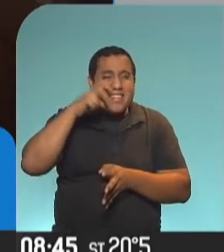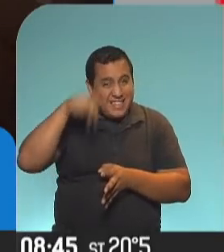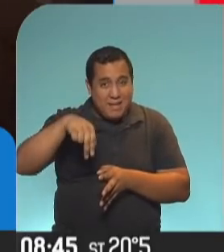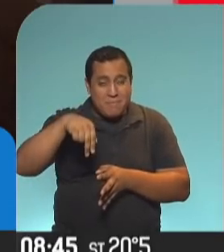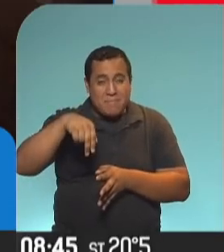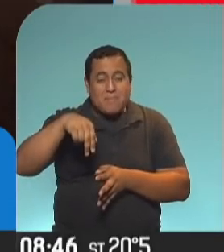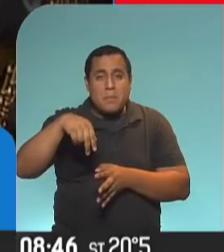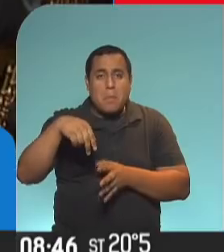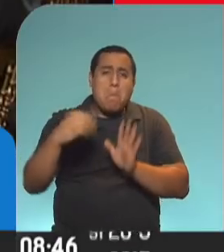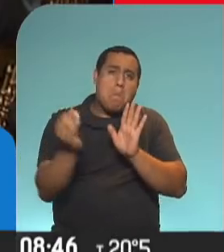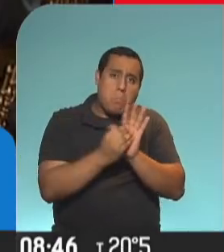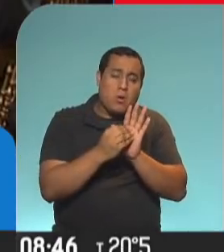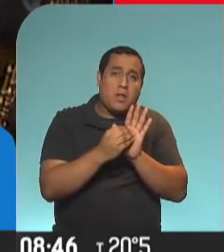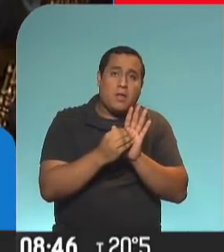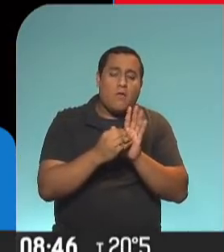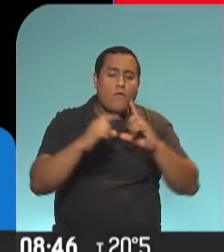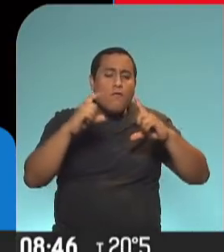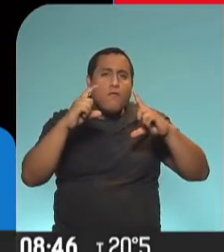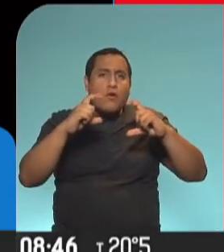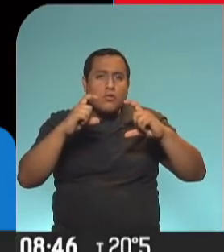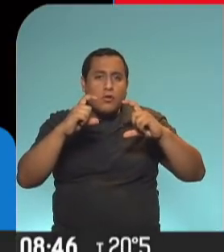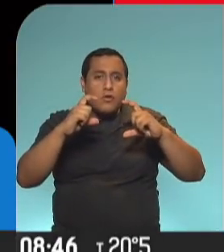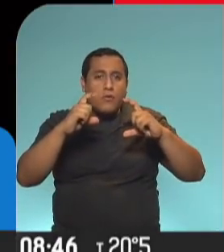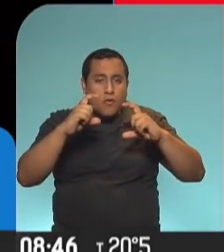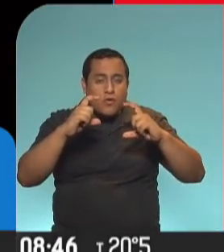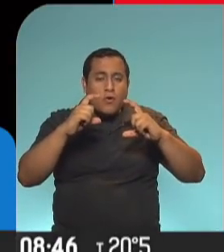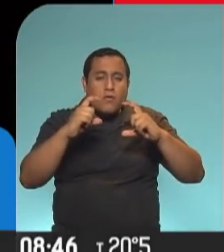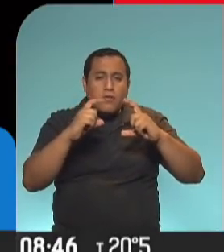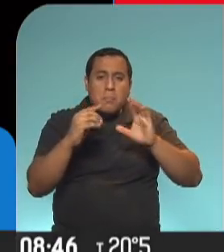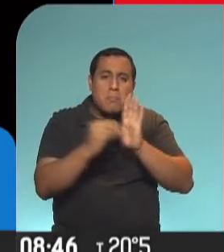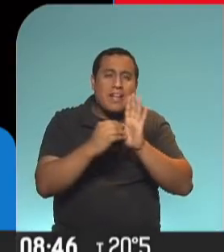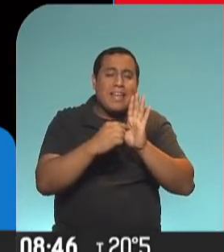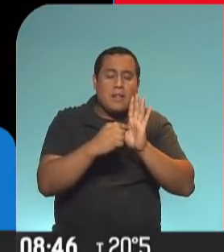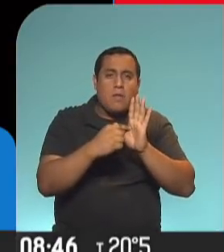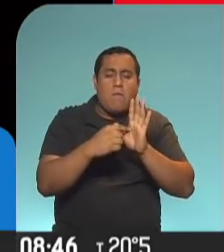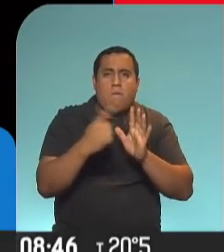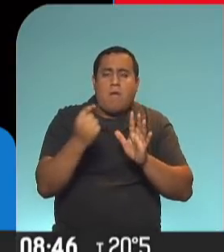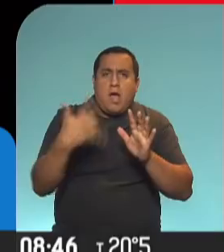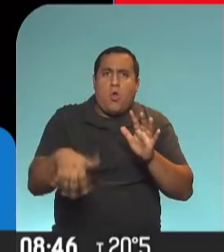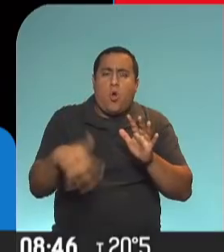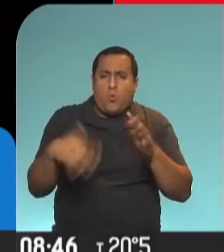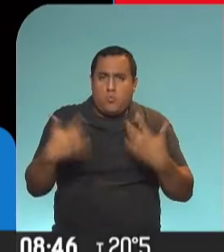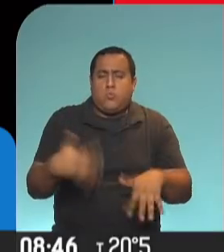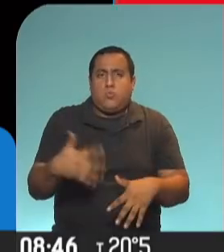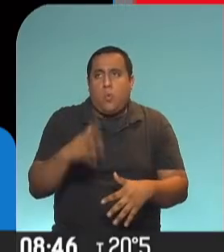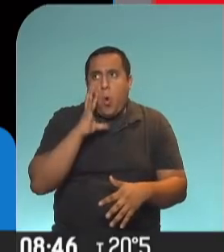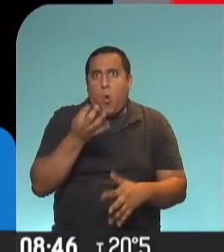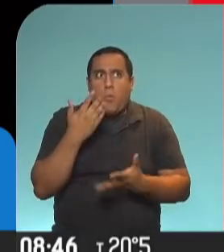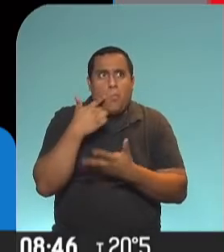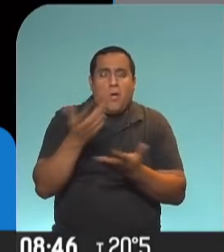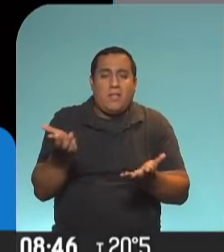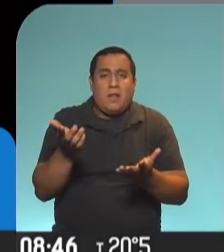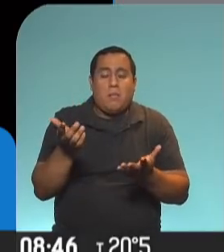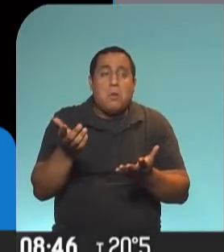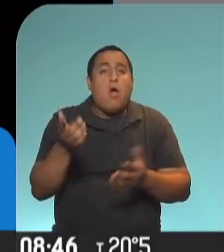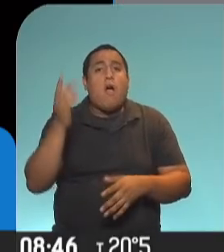por pacatería, siendo esa fotografía un valor histórico obvio. Entonces, digo, ¿cuál